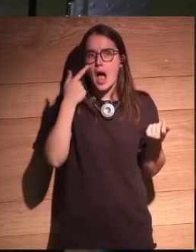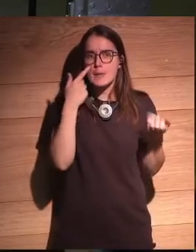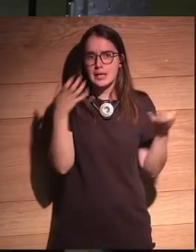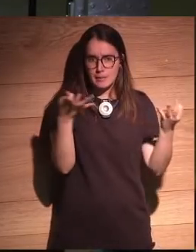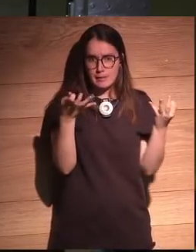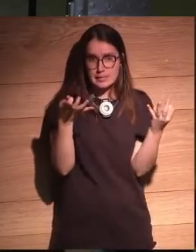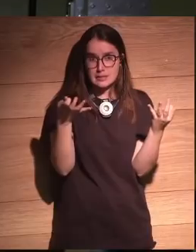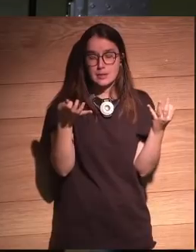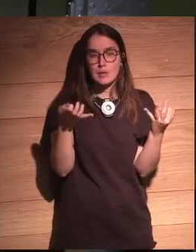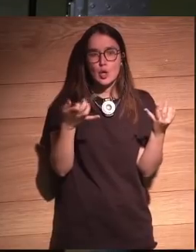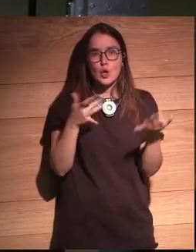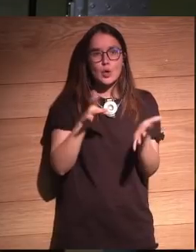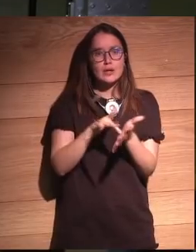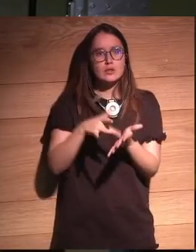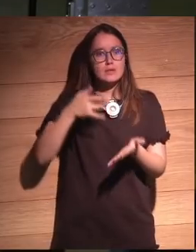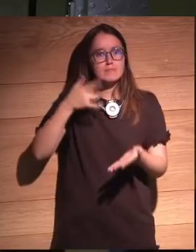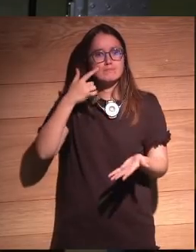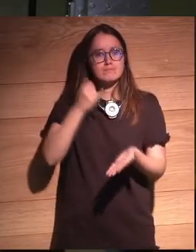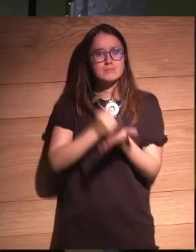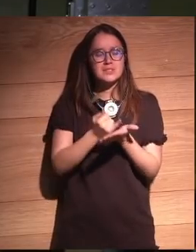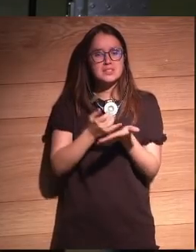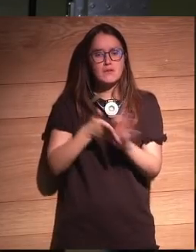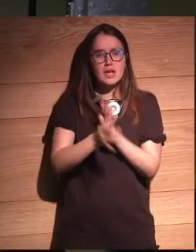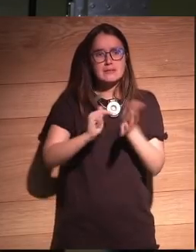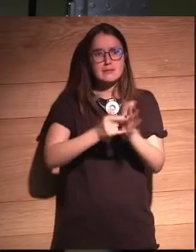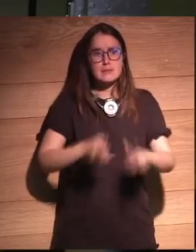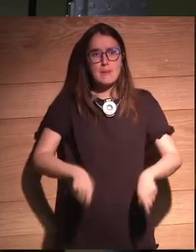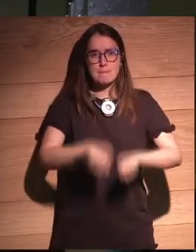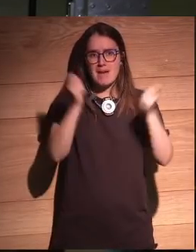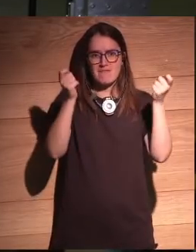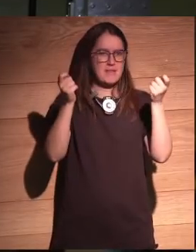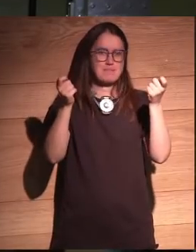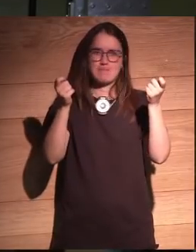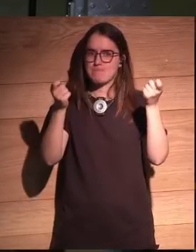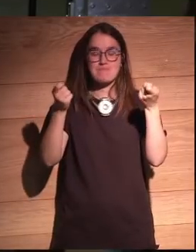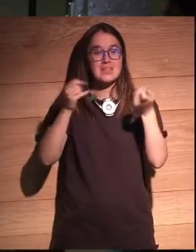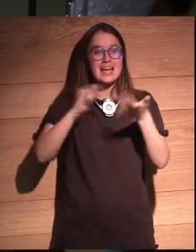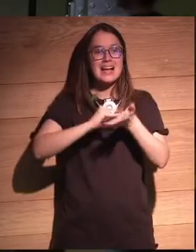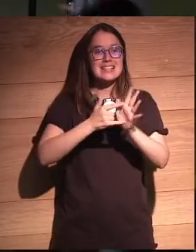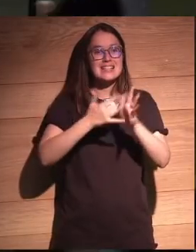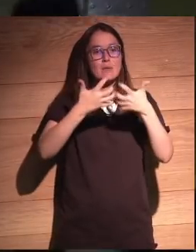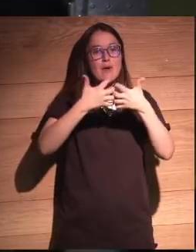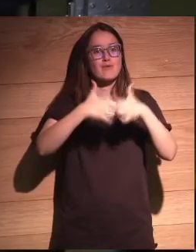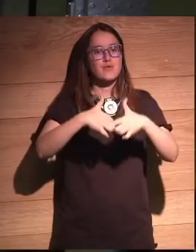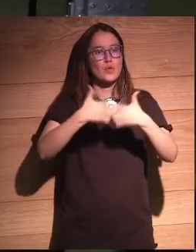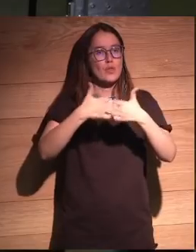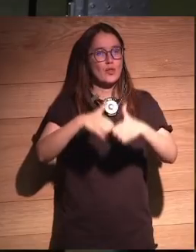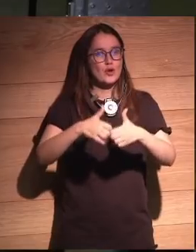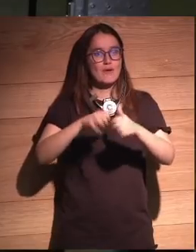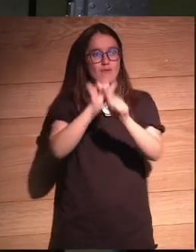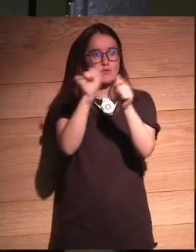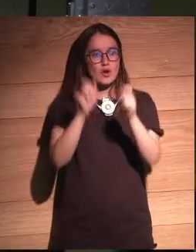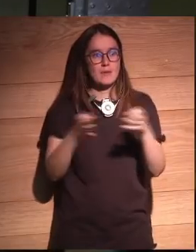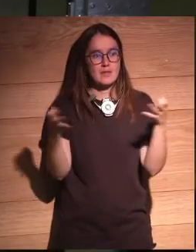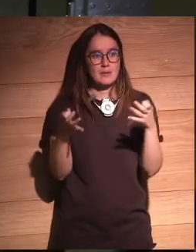Pero lo que estamos experimentando no es que el sistema se esté rompiendo, sino que el sistema esté funcionando como tiene que funcionar.